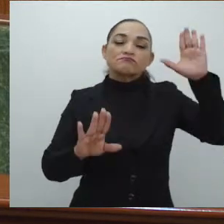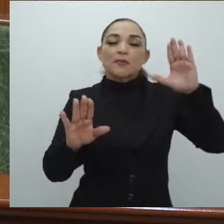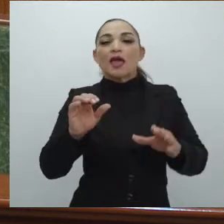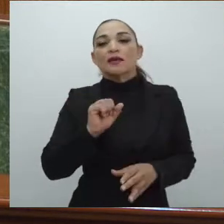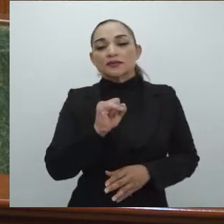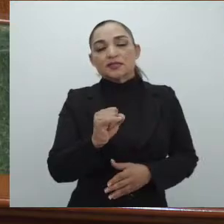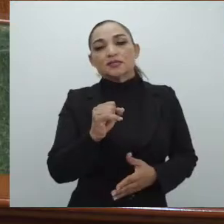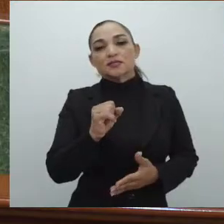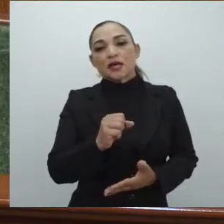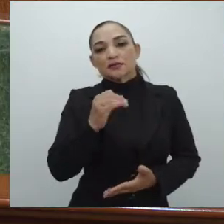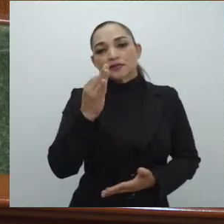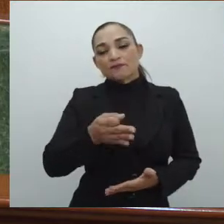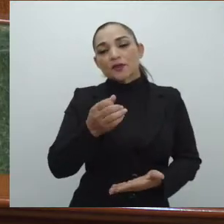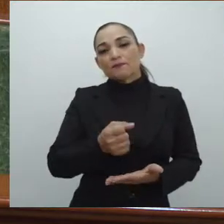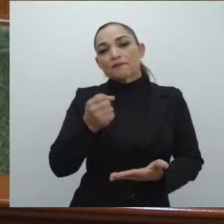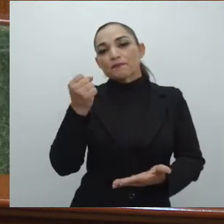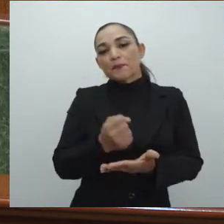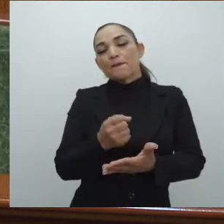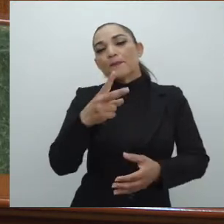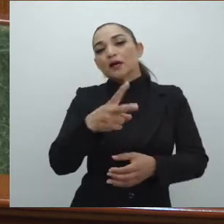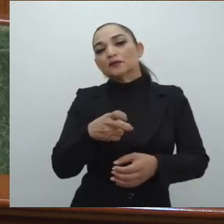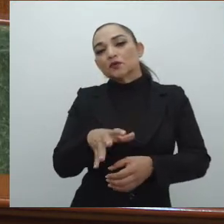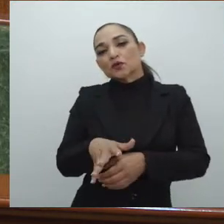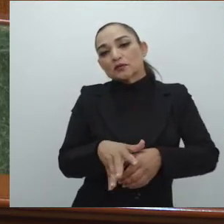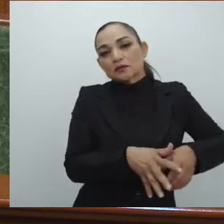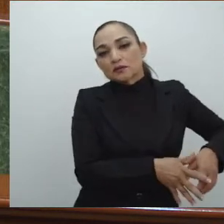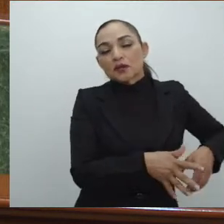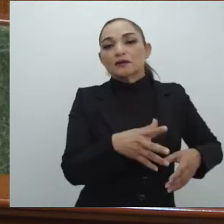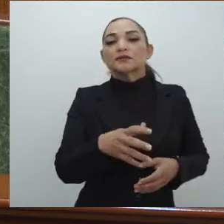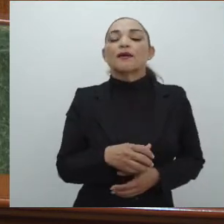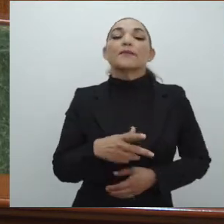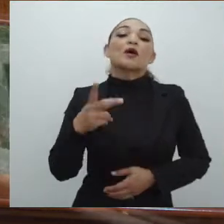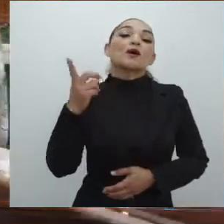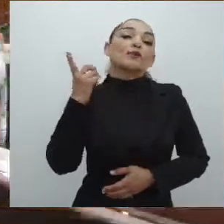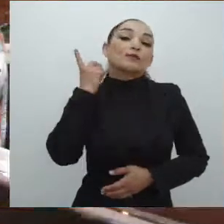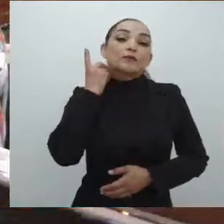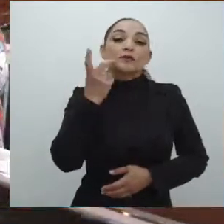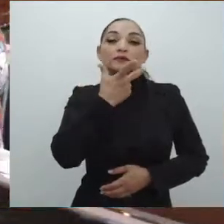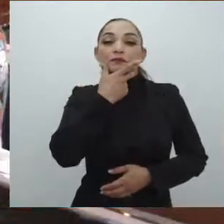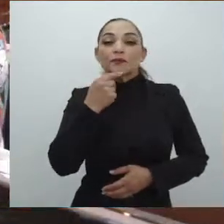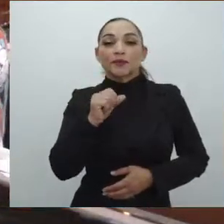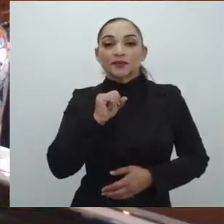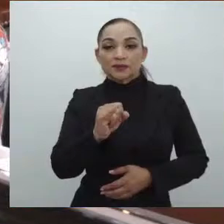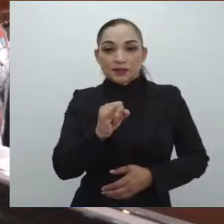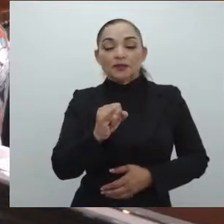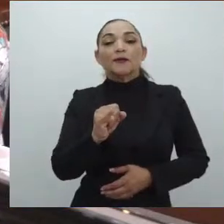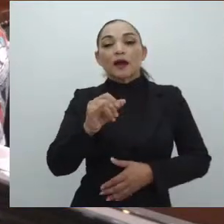dispensa. Las diputadas y los diputados que estén por la afirmativa, sírvanse en manifestarlo.